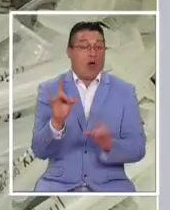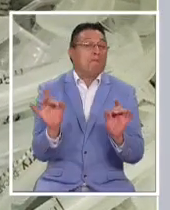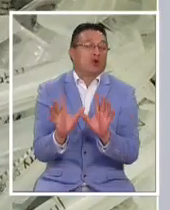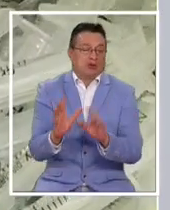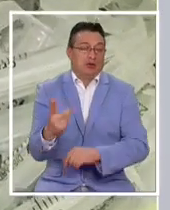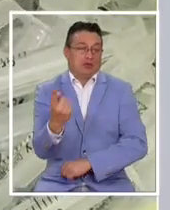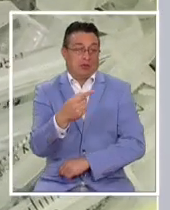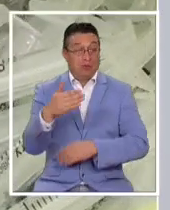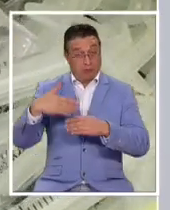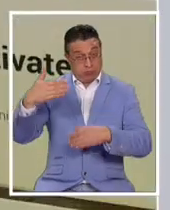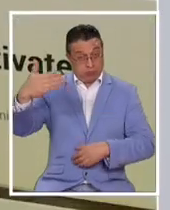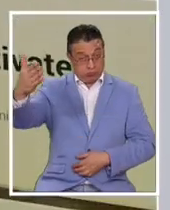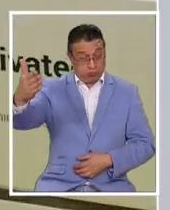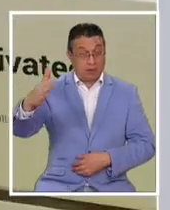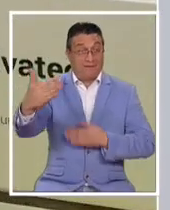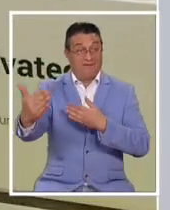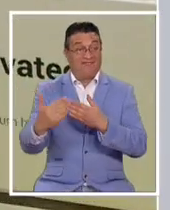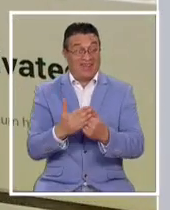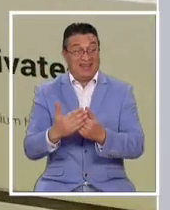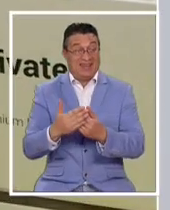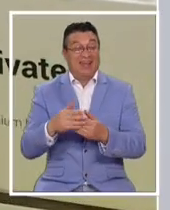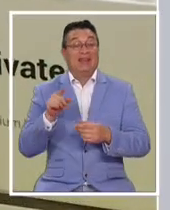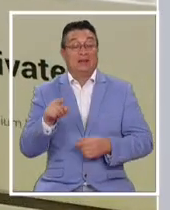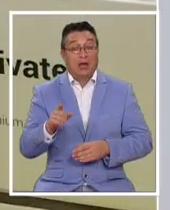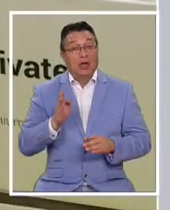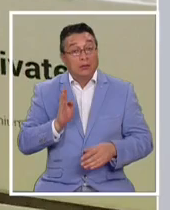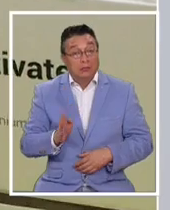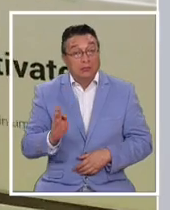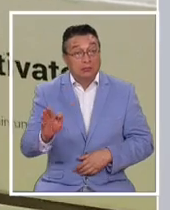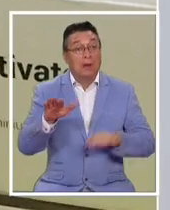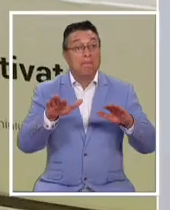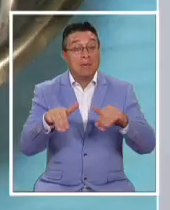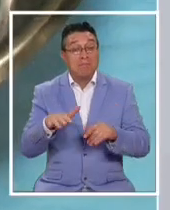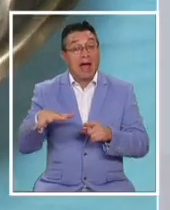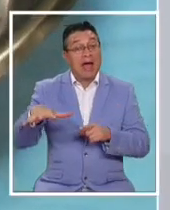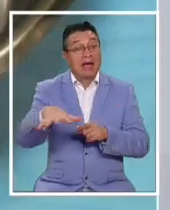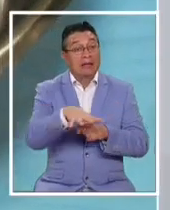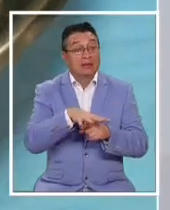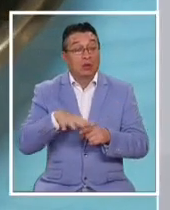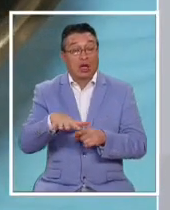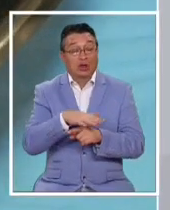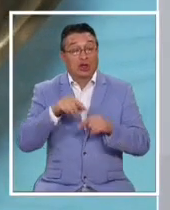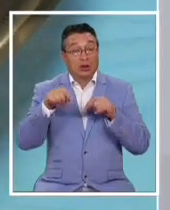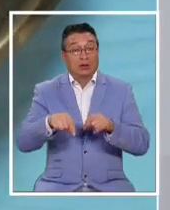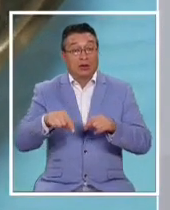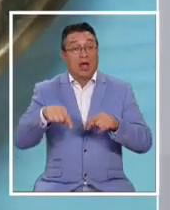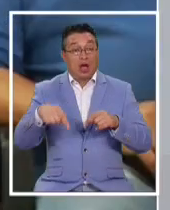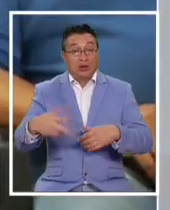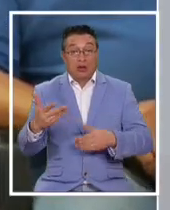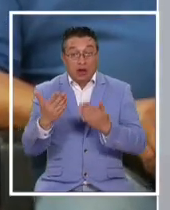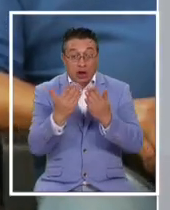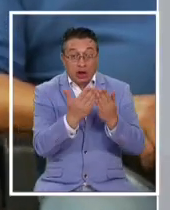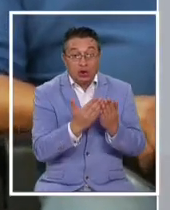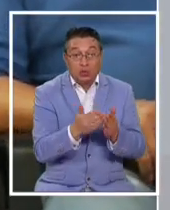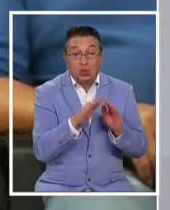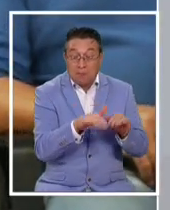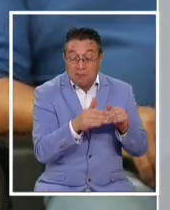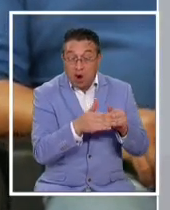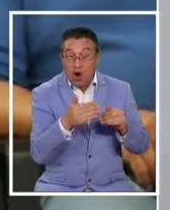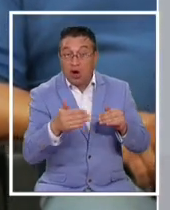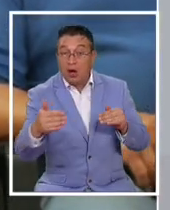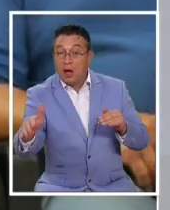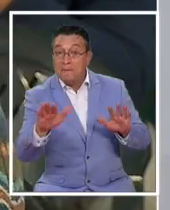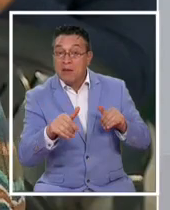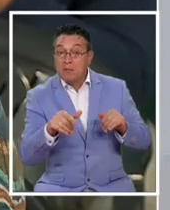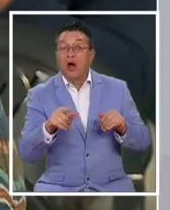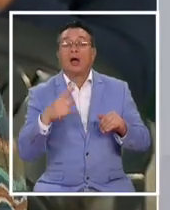el periodo que viene, y si se mantienen las mismas condiciones que observamos durante el periodo que se estudió,